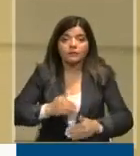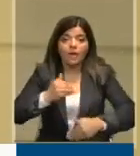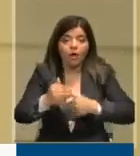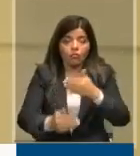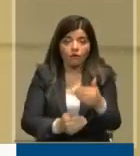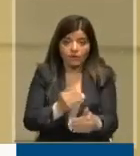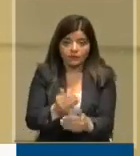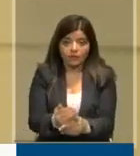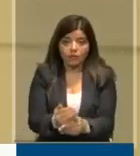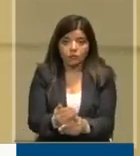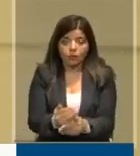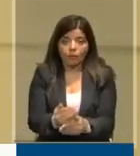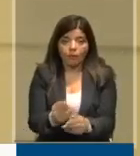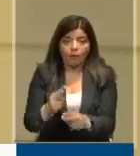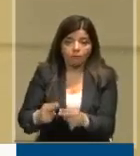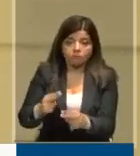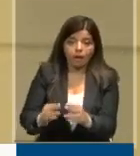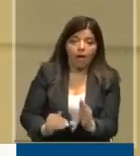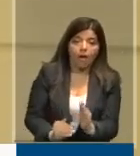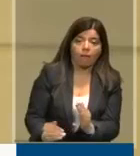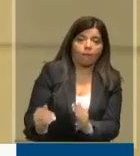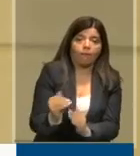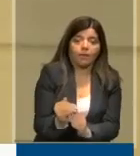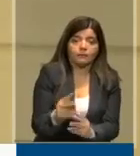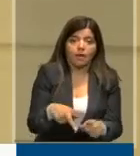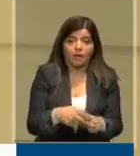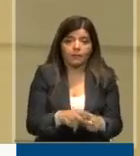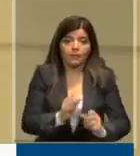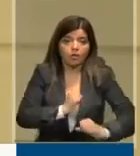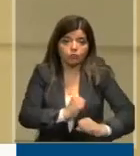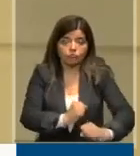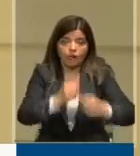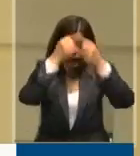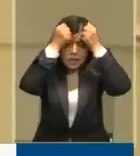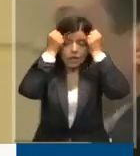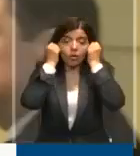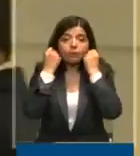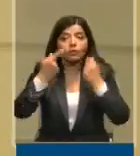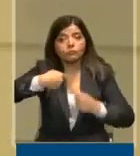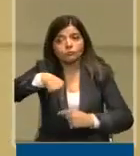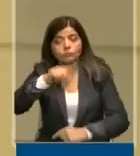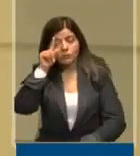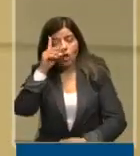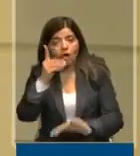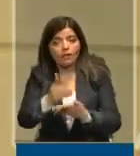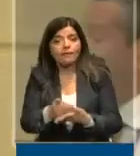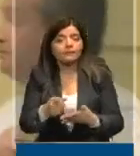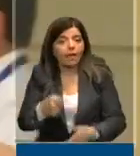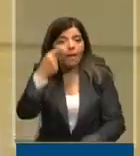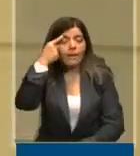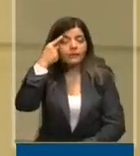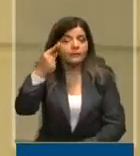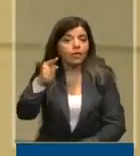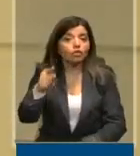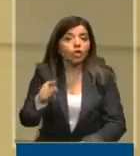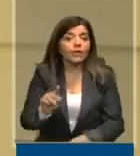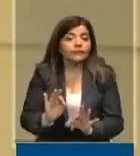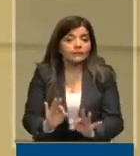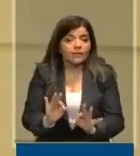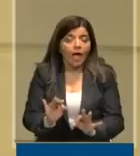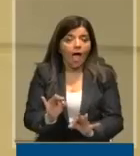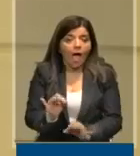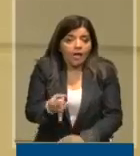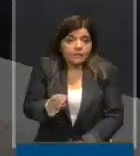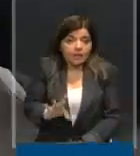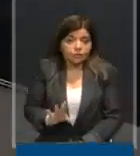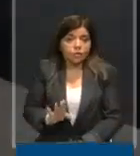contar con mejores y más herramientas para combatir el terrorismo y por lo tanto nos parece una buena decisión pensando que ese estado de excepción en particular requiere